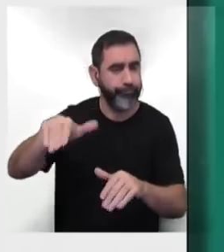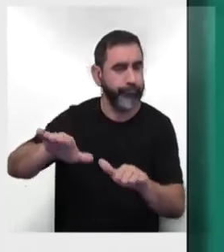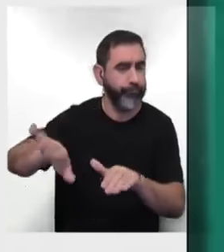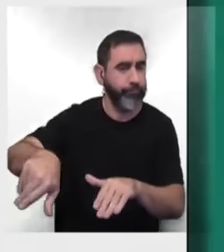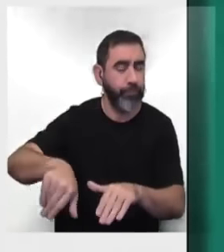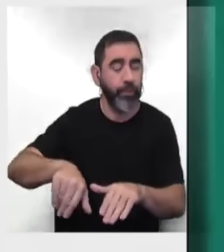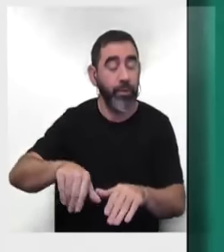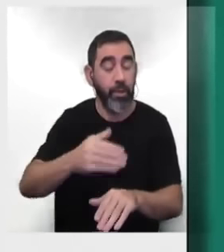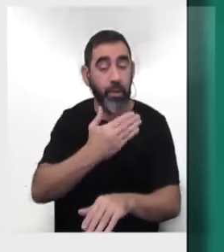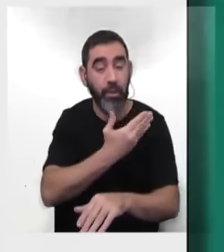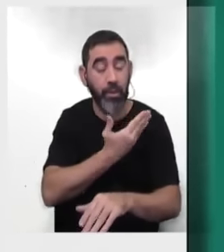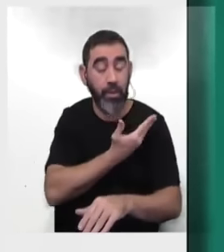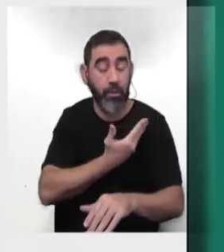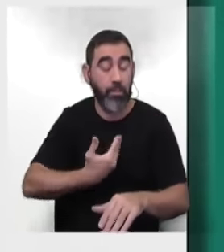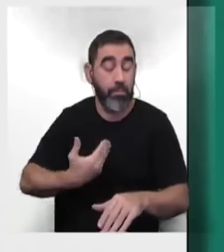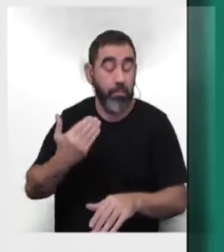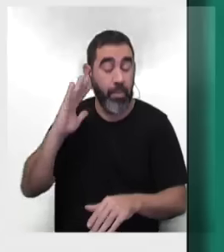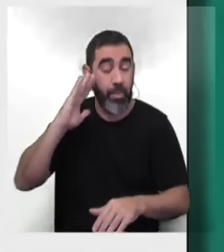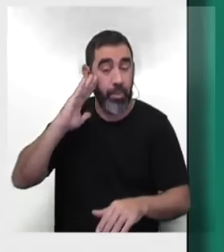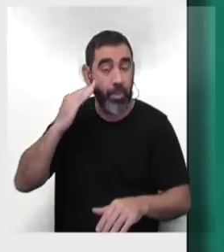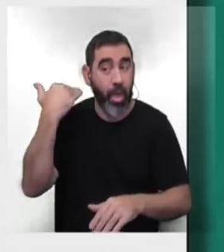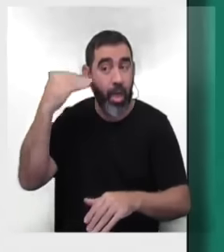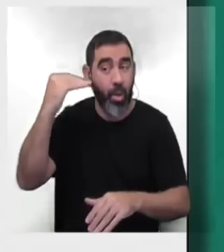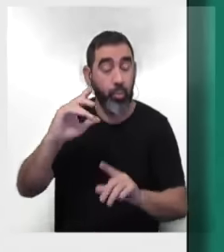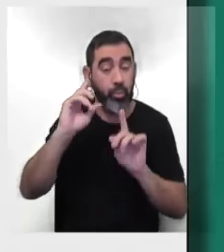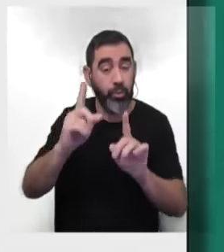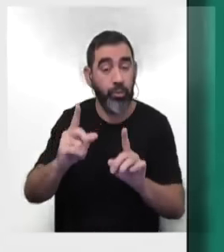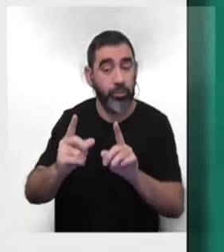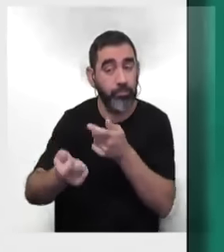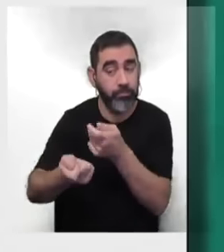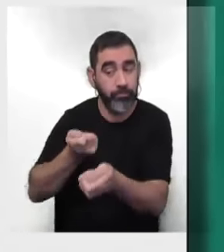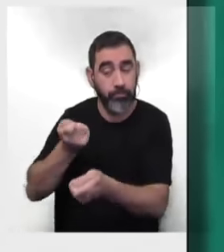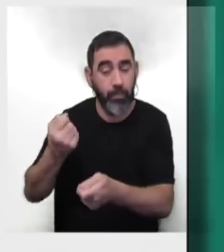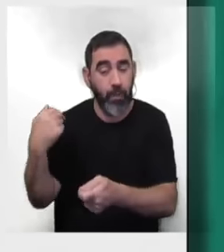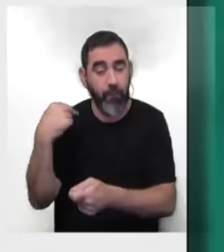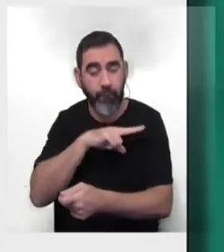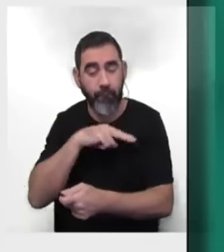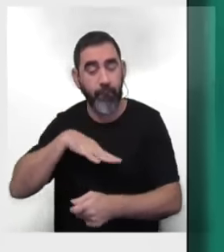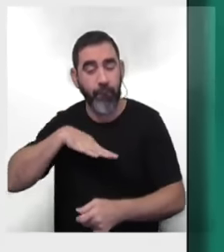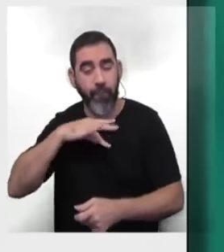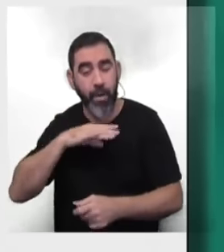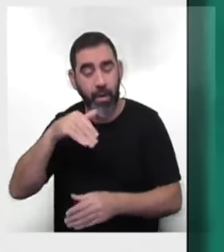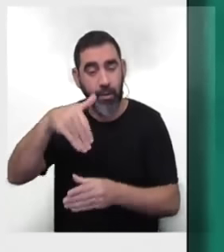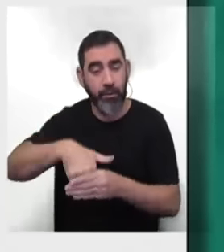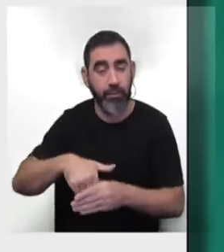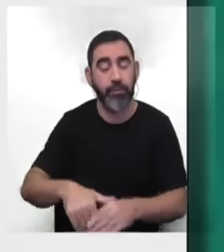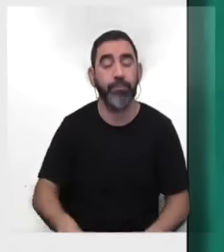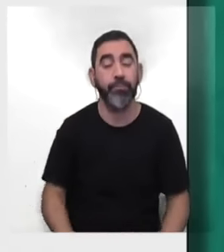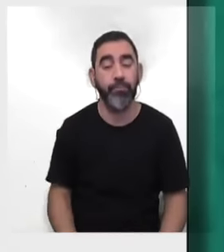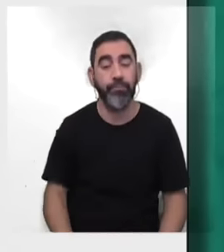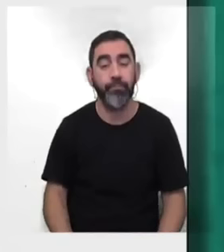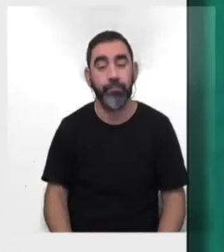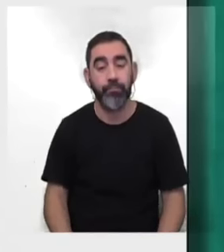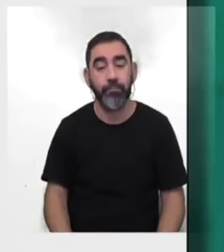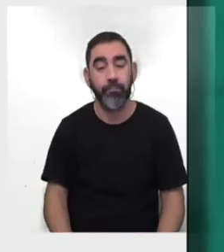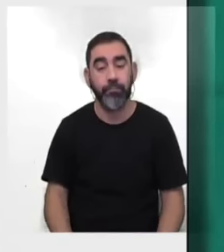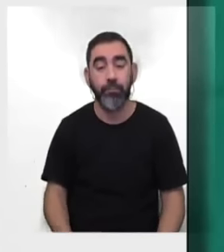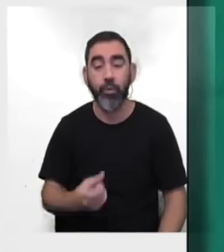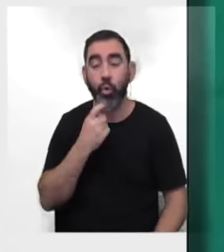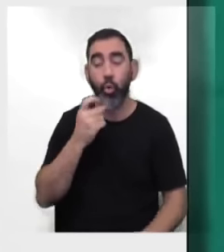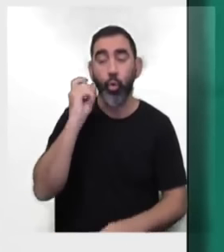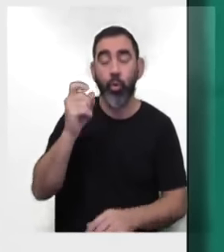despótica por una autoridad que añade a la opresión la farsa electoral agrega el comunicado Por último el partido